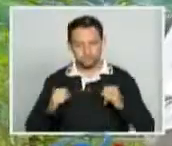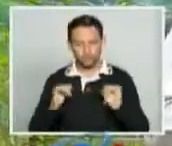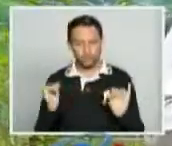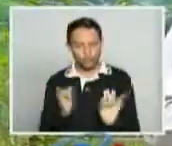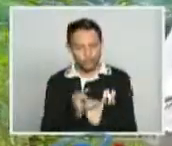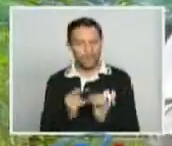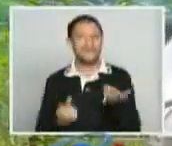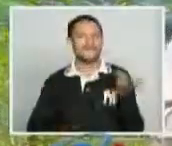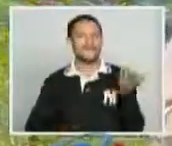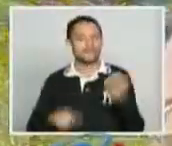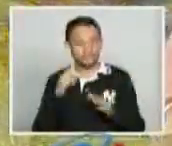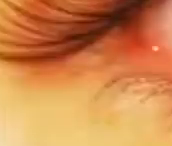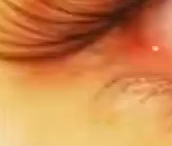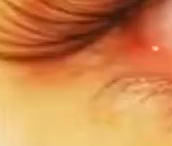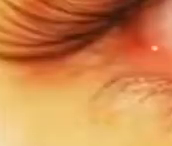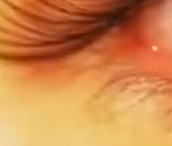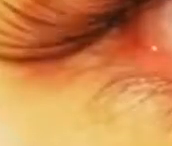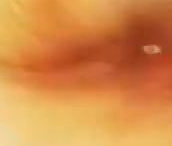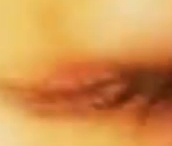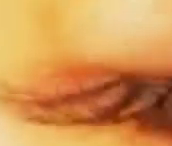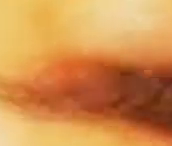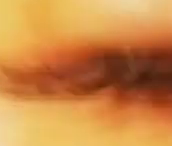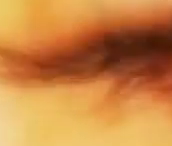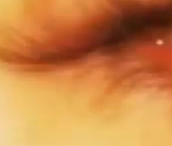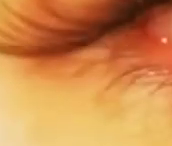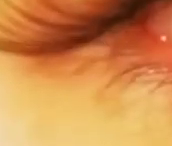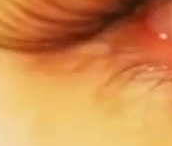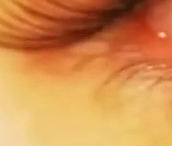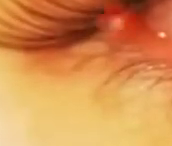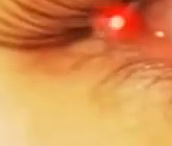hipotiroidismo. Ya regresamos.